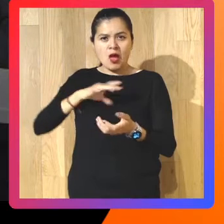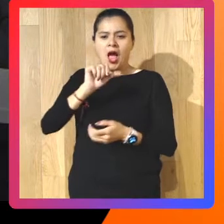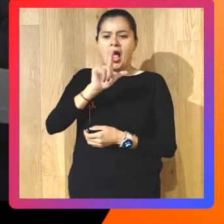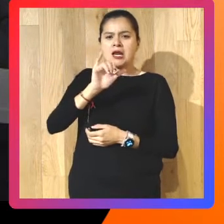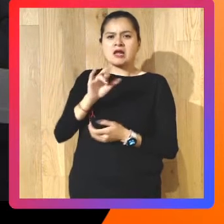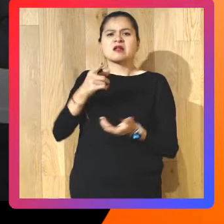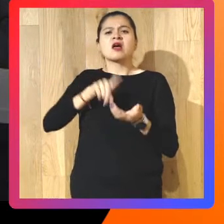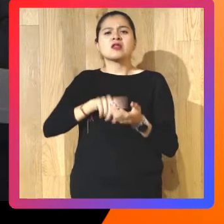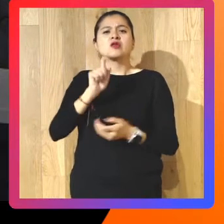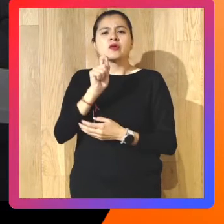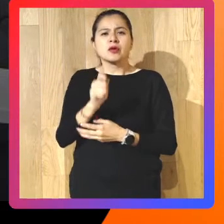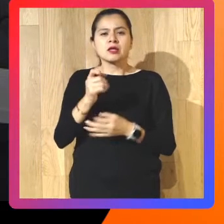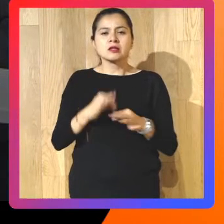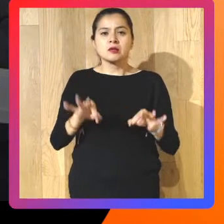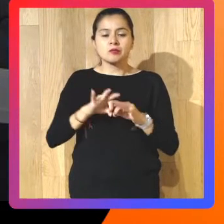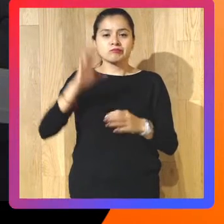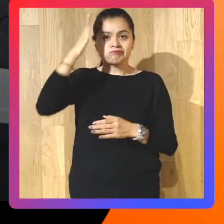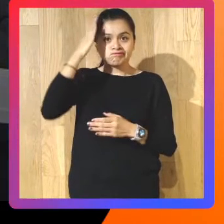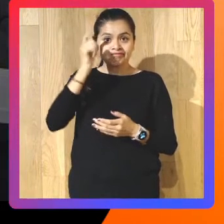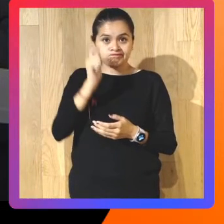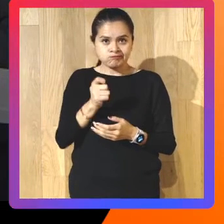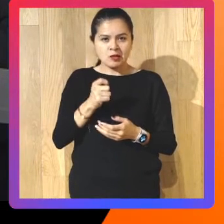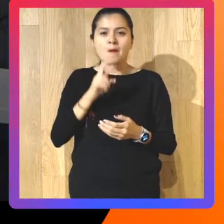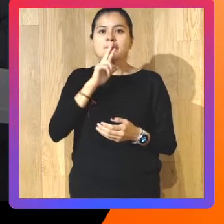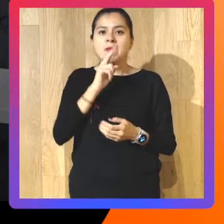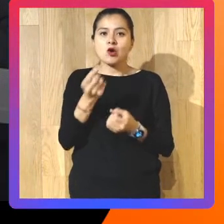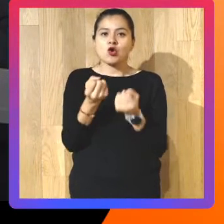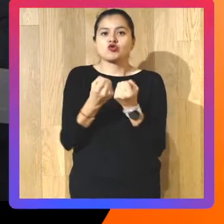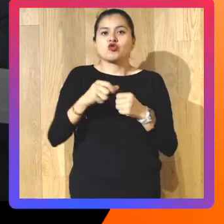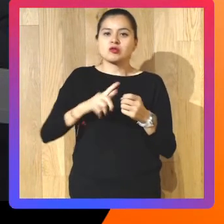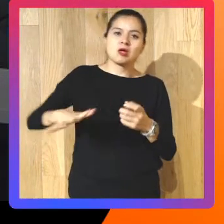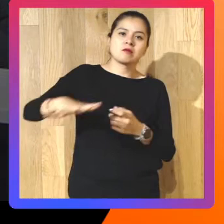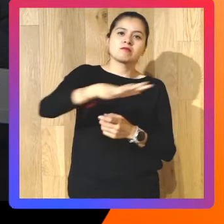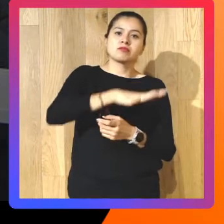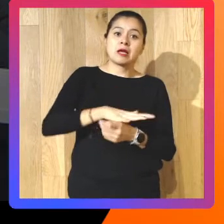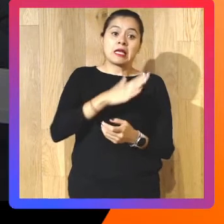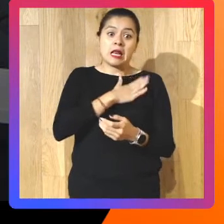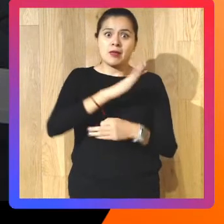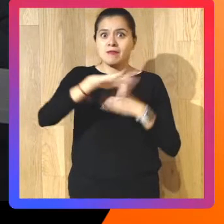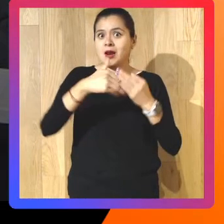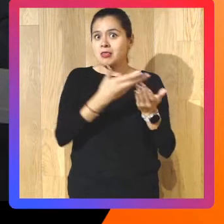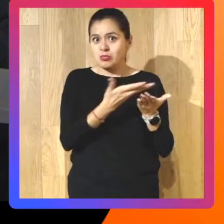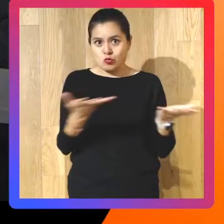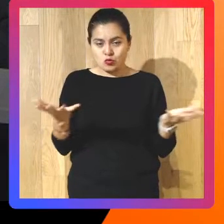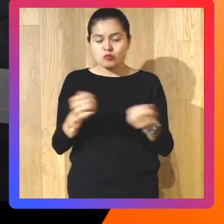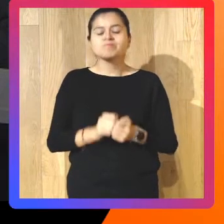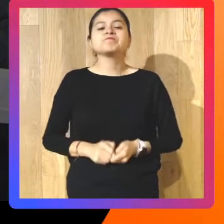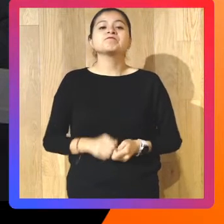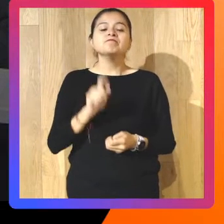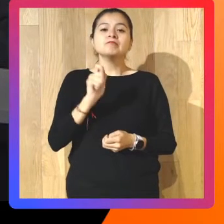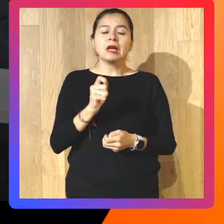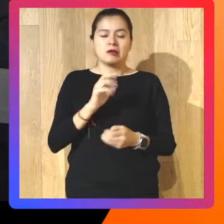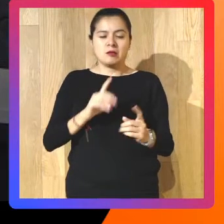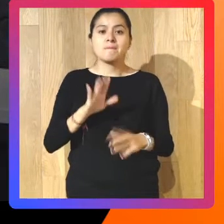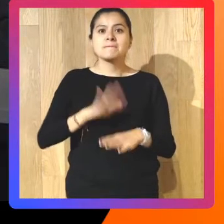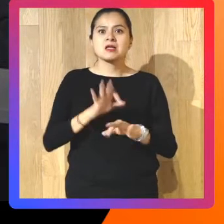la construcción de una mejor sociedad que propicie el bien ser y el bien común. Destacamos la importancia de situar